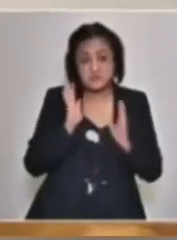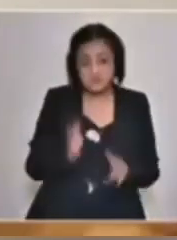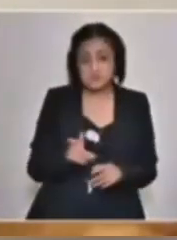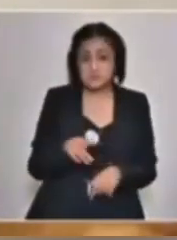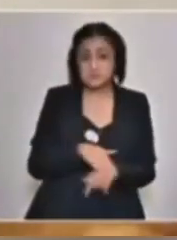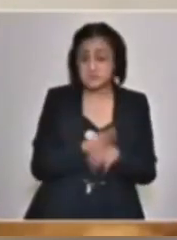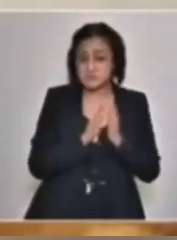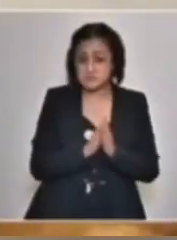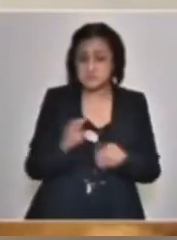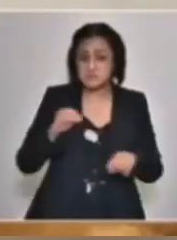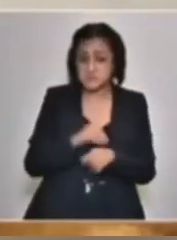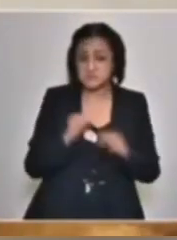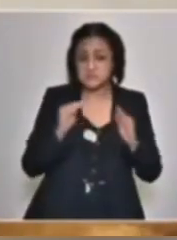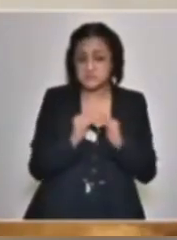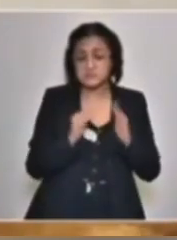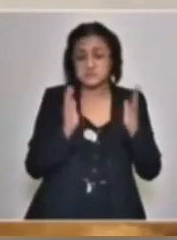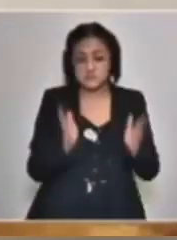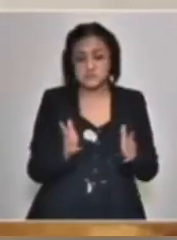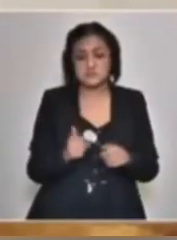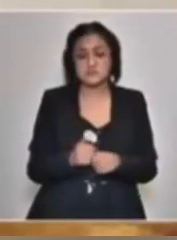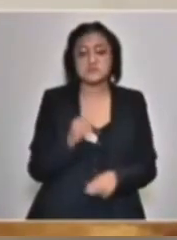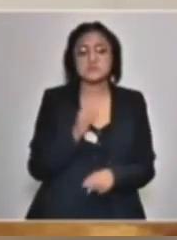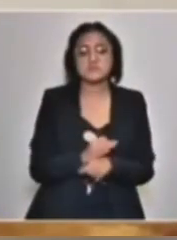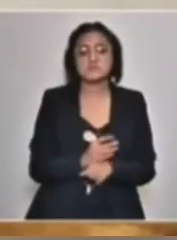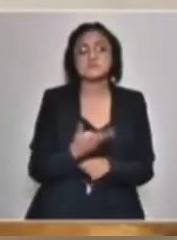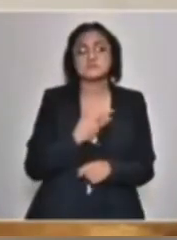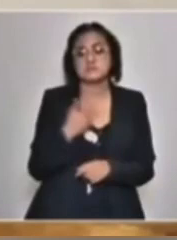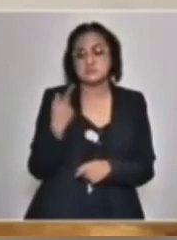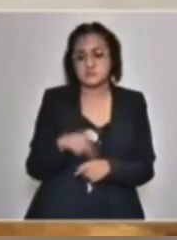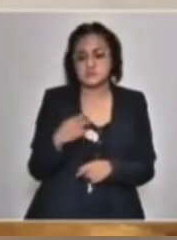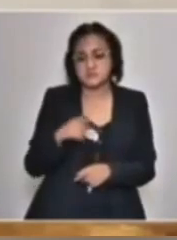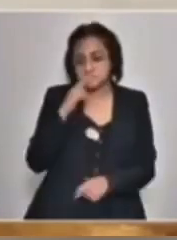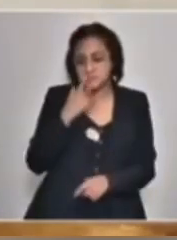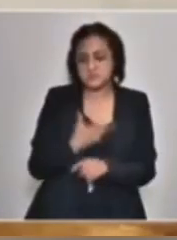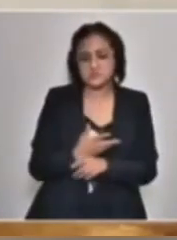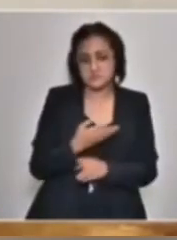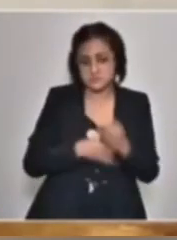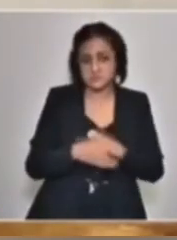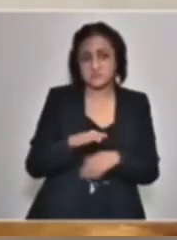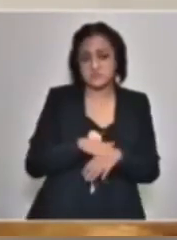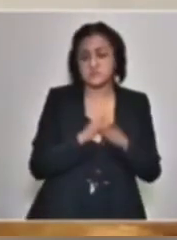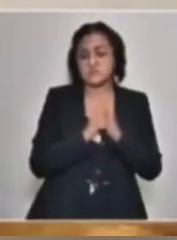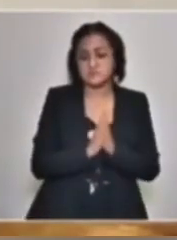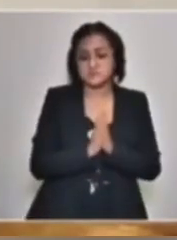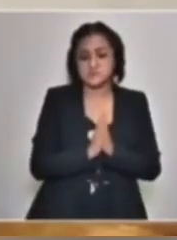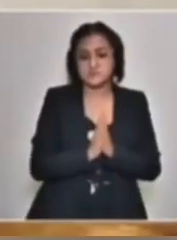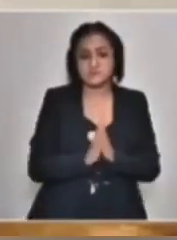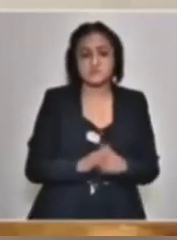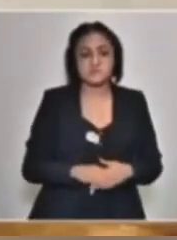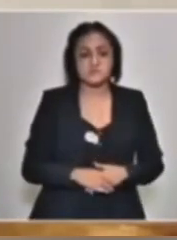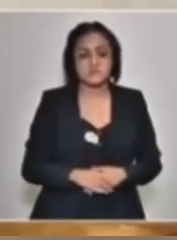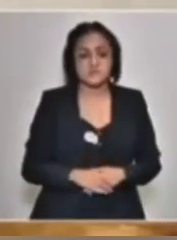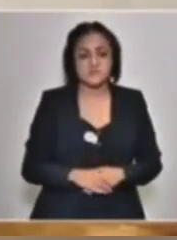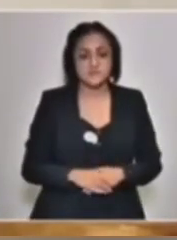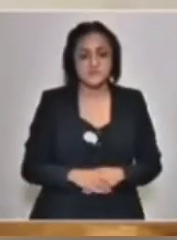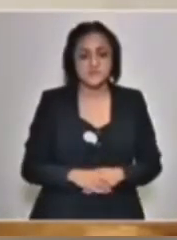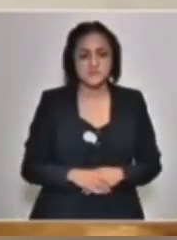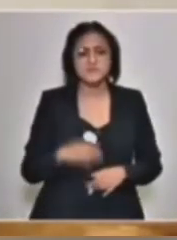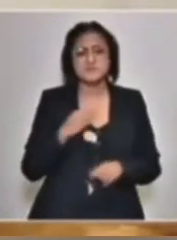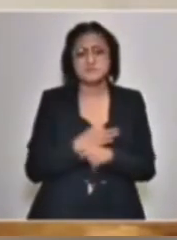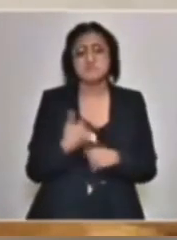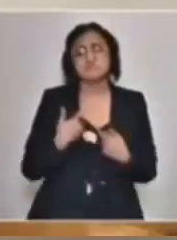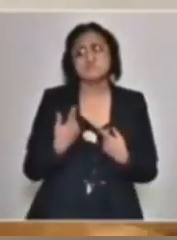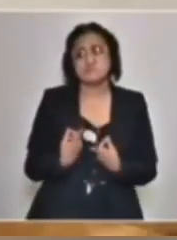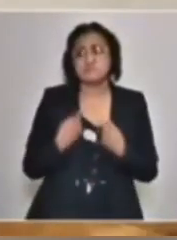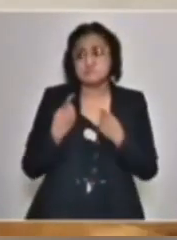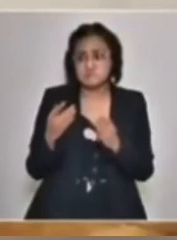favor. Si ya está adjudicada la obra y todo, ¿no? Sí, está adjudicada la obra, no tenemos por qué no entregar ya